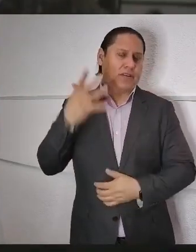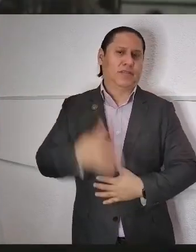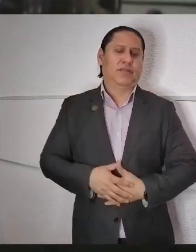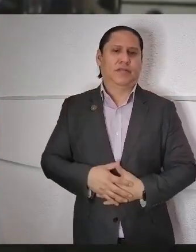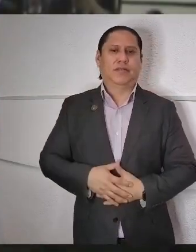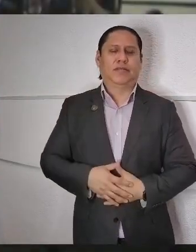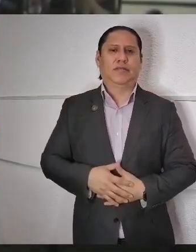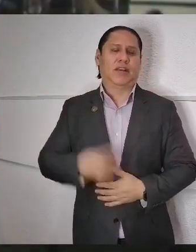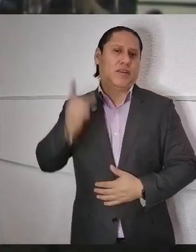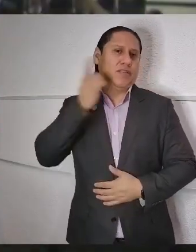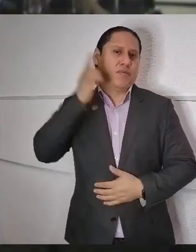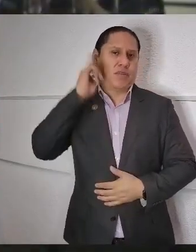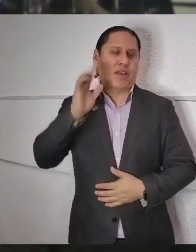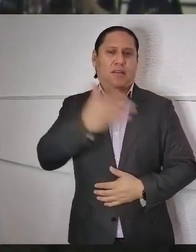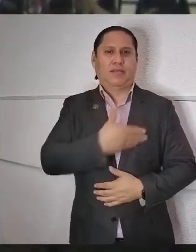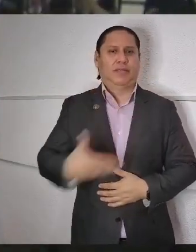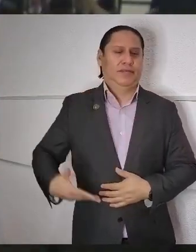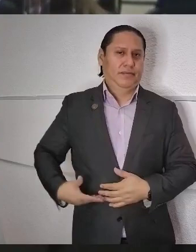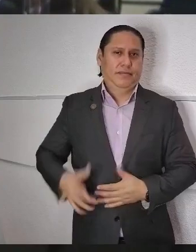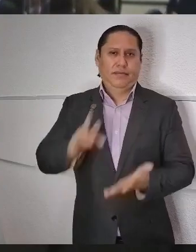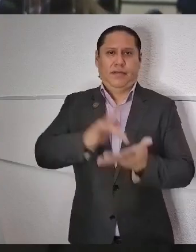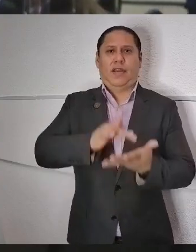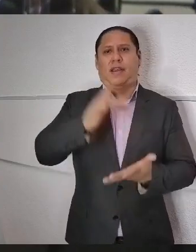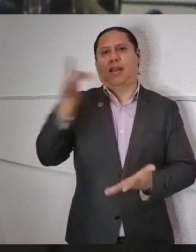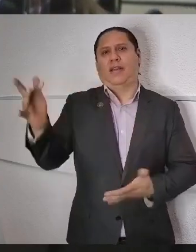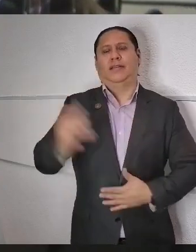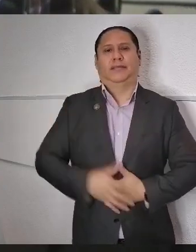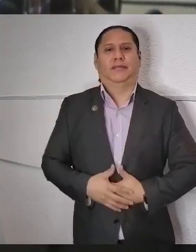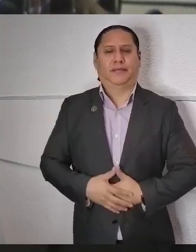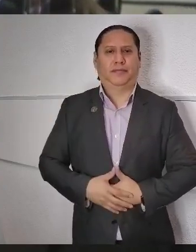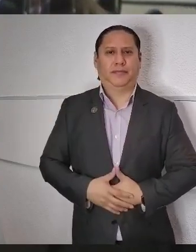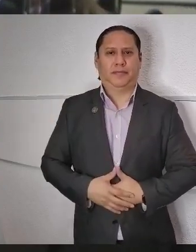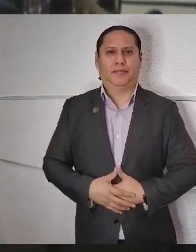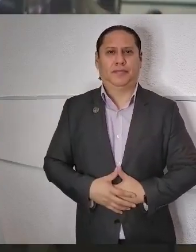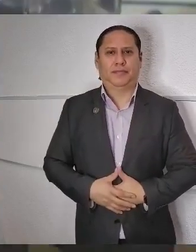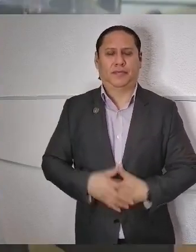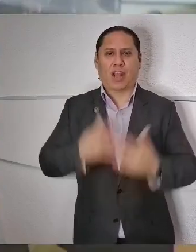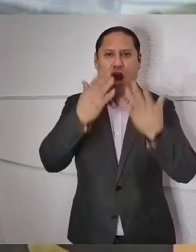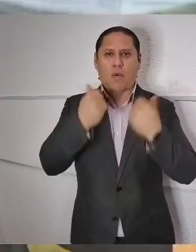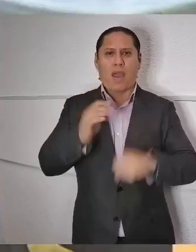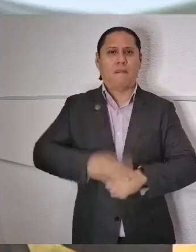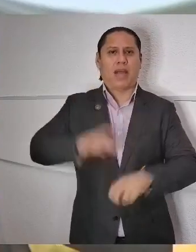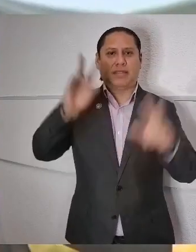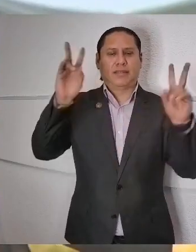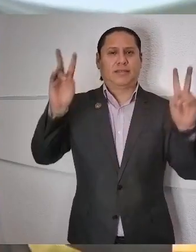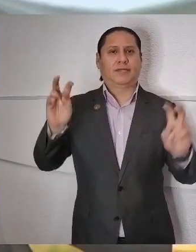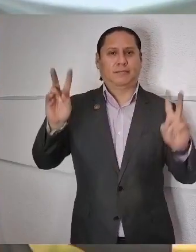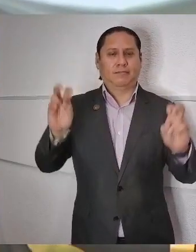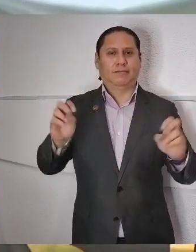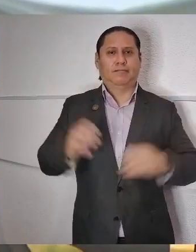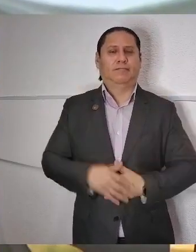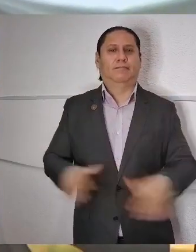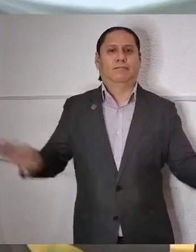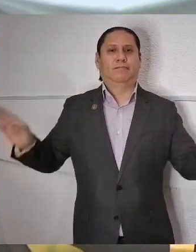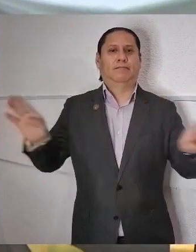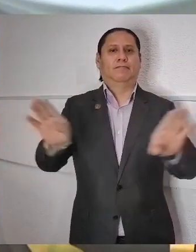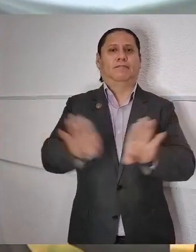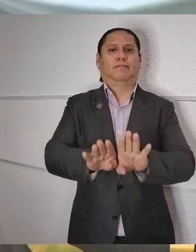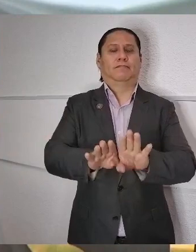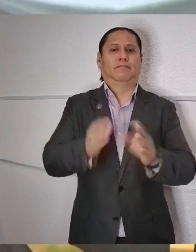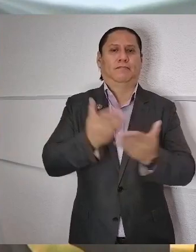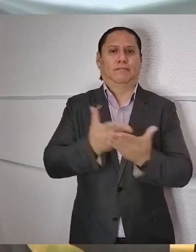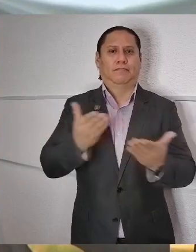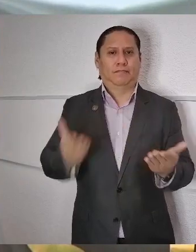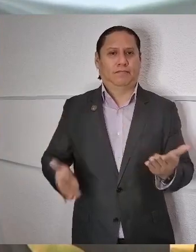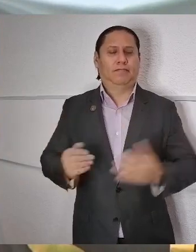solemne, diputada presidenta. Gracias, diputada secretaria. No habiendo otro asunto que tratar, se levanta la